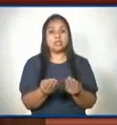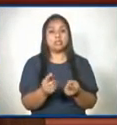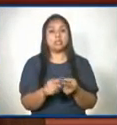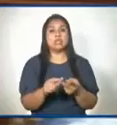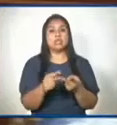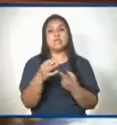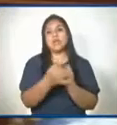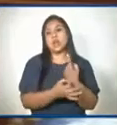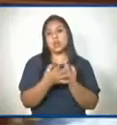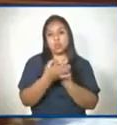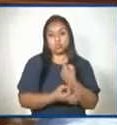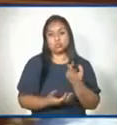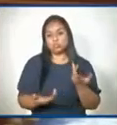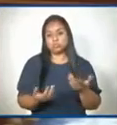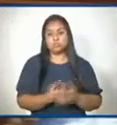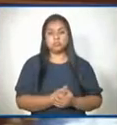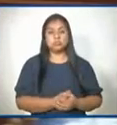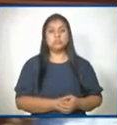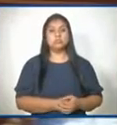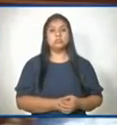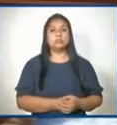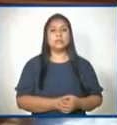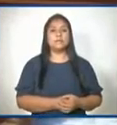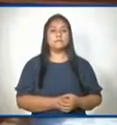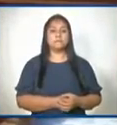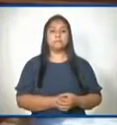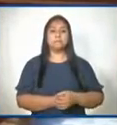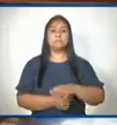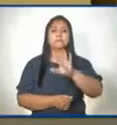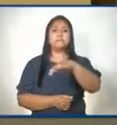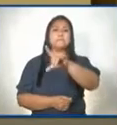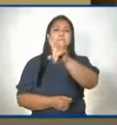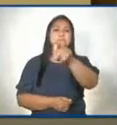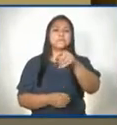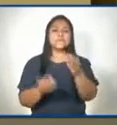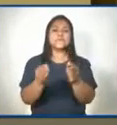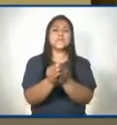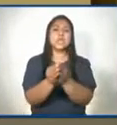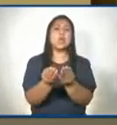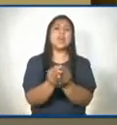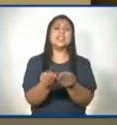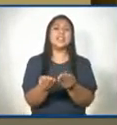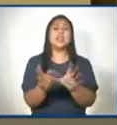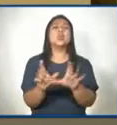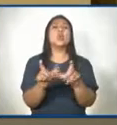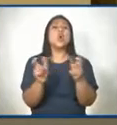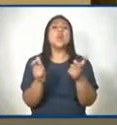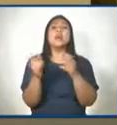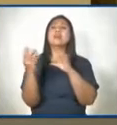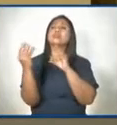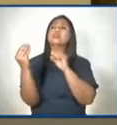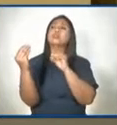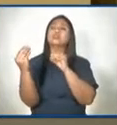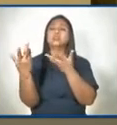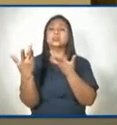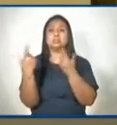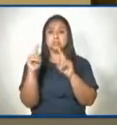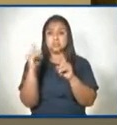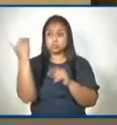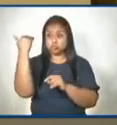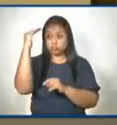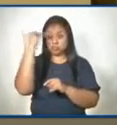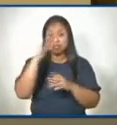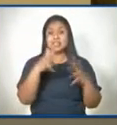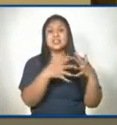banano. Y precisamente usted mencionaba el aguacate. ¿Cómo continúan los diálogos, digamos, para que se pueda exportar a